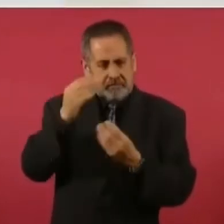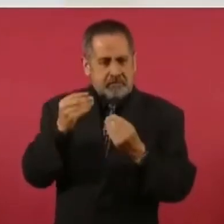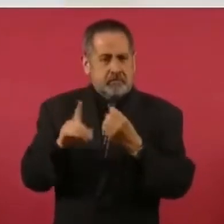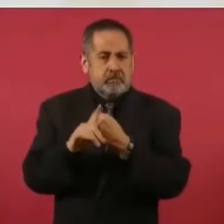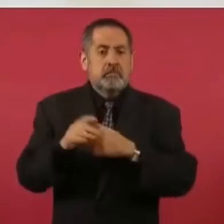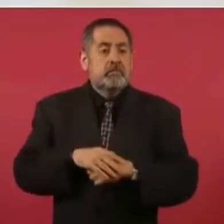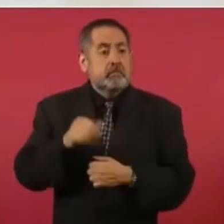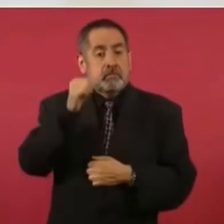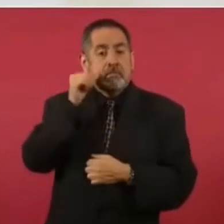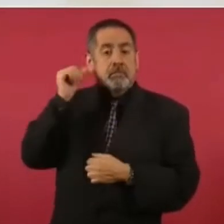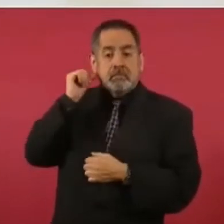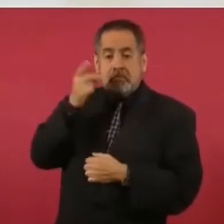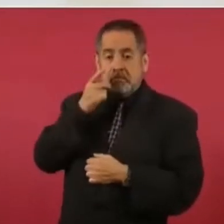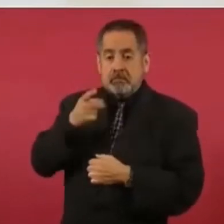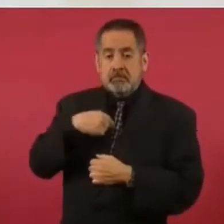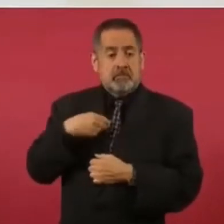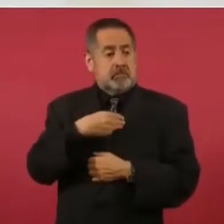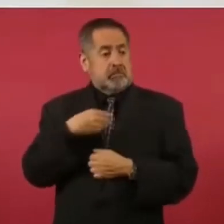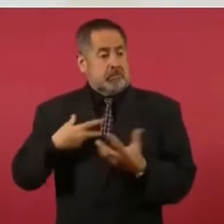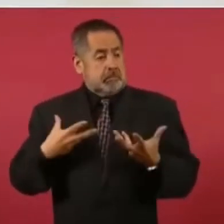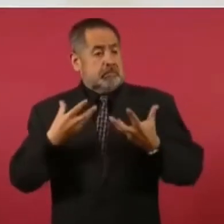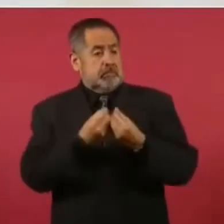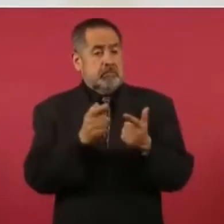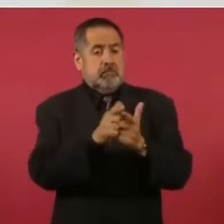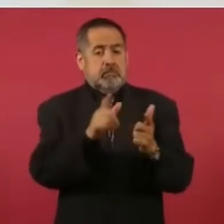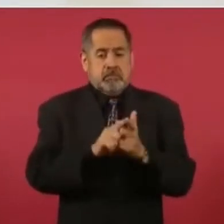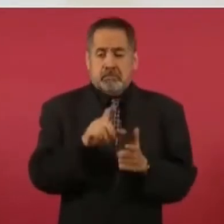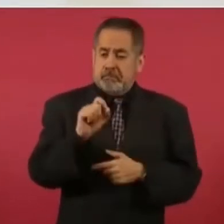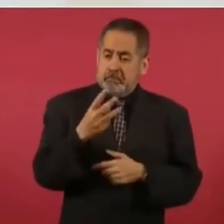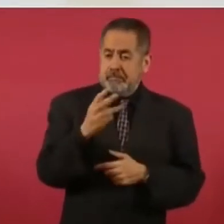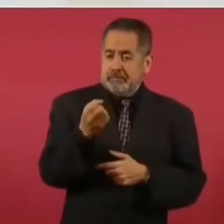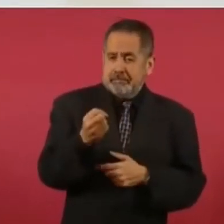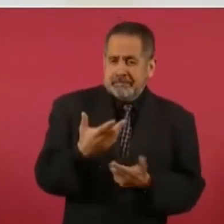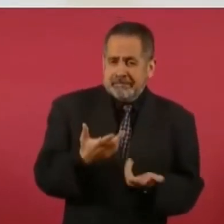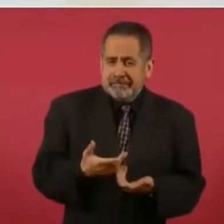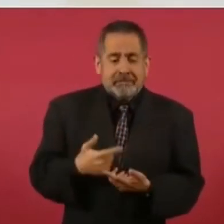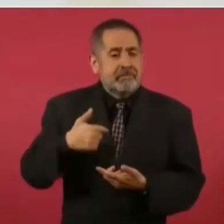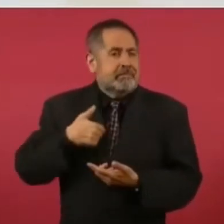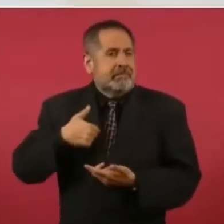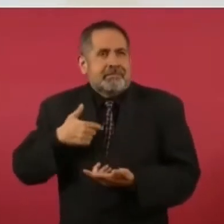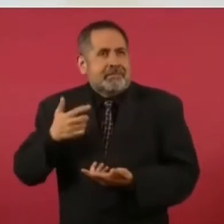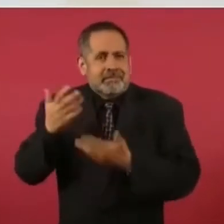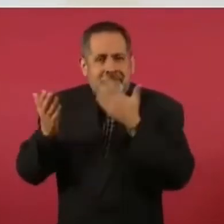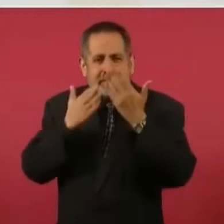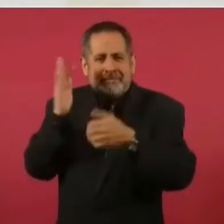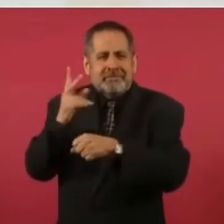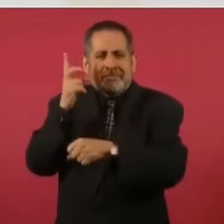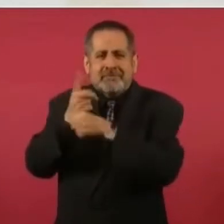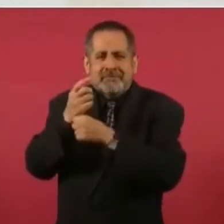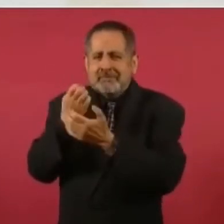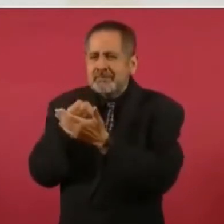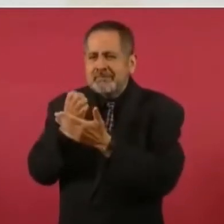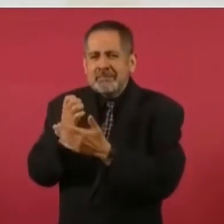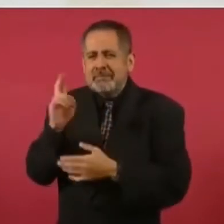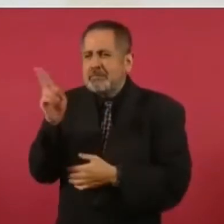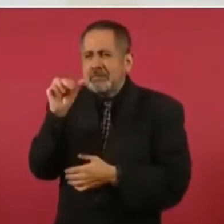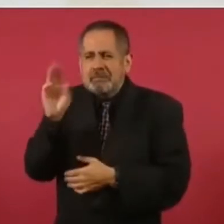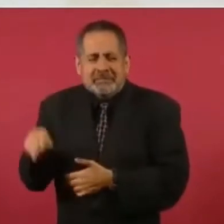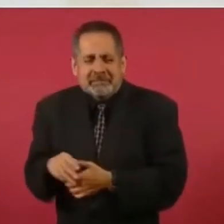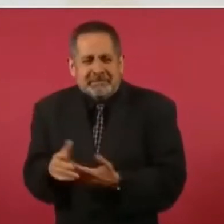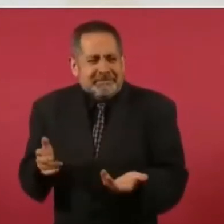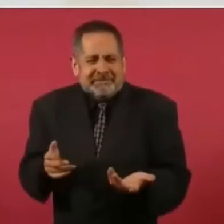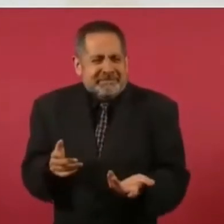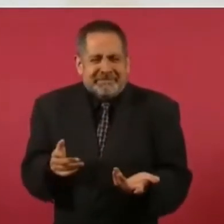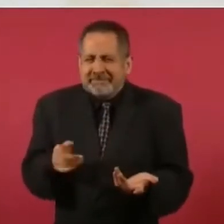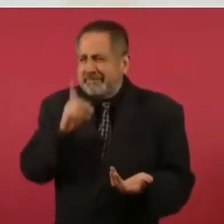ayer me decían que hasta era yo miembro de la Liga 23 de septiembre cuando yo estaba estudiando en la Facultad de Economía de la UNAM. No se tiene por